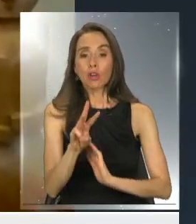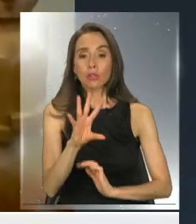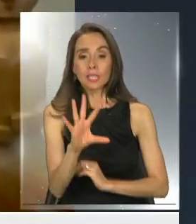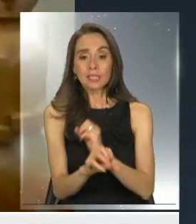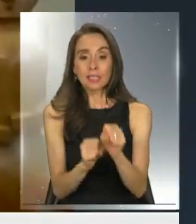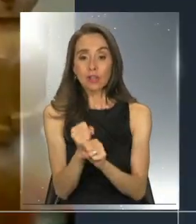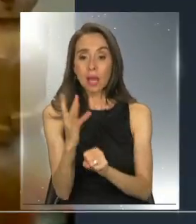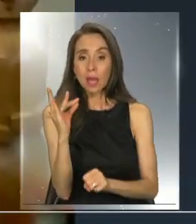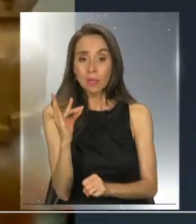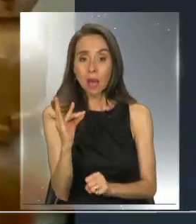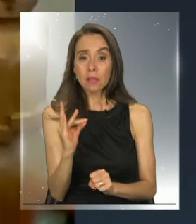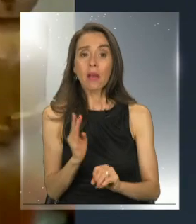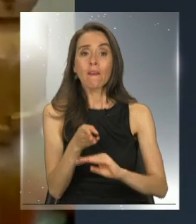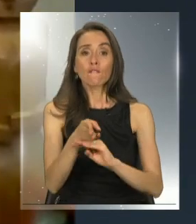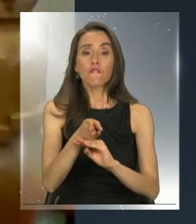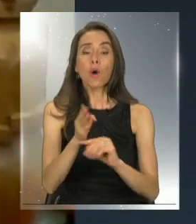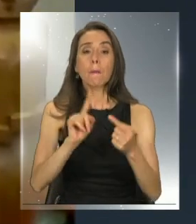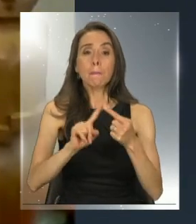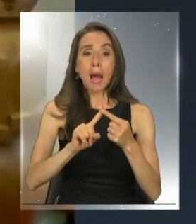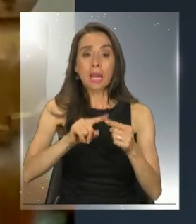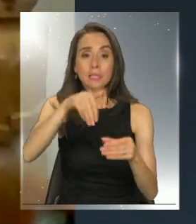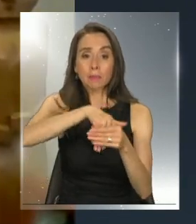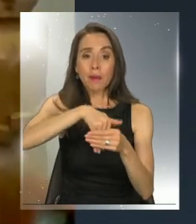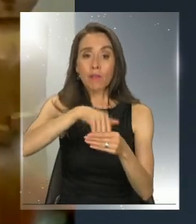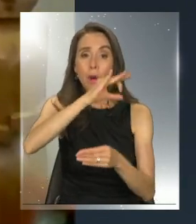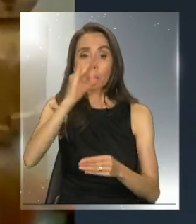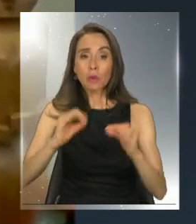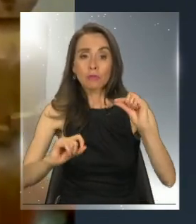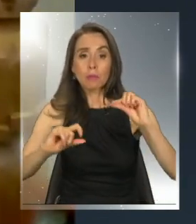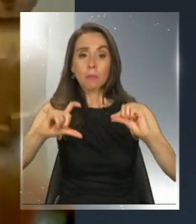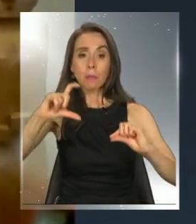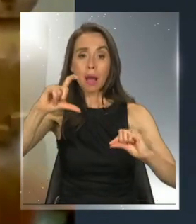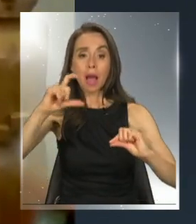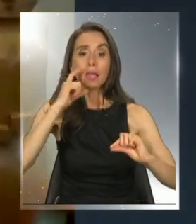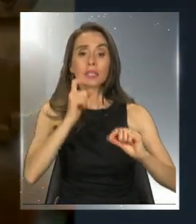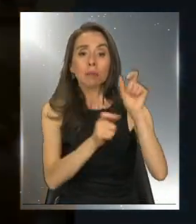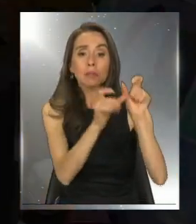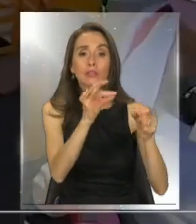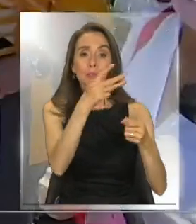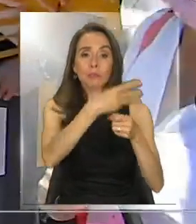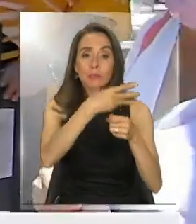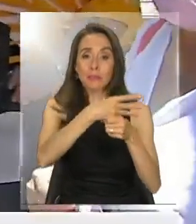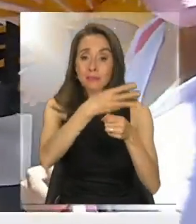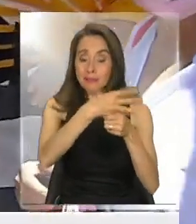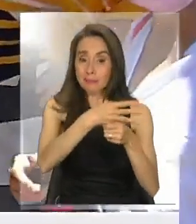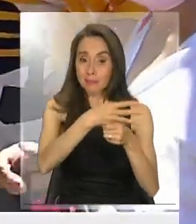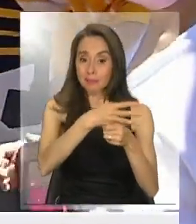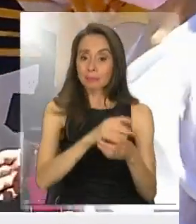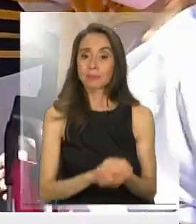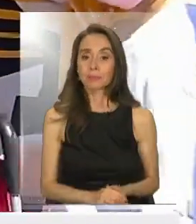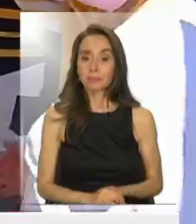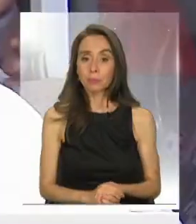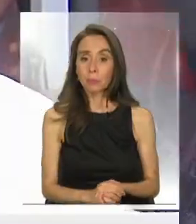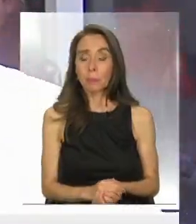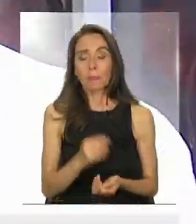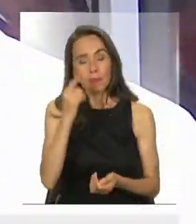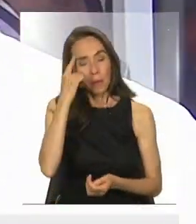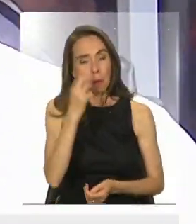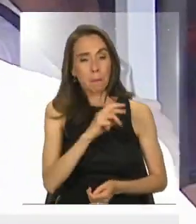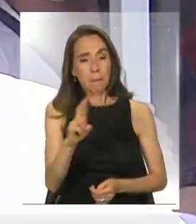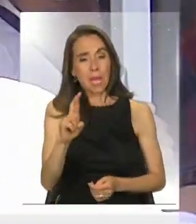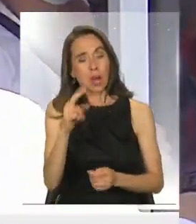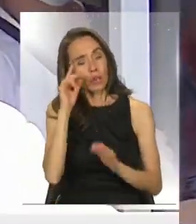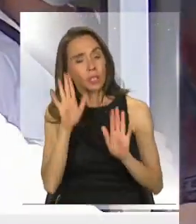día participan en tasas mucho más altas que los adultos mayores. Se temió lo peor con las